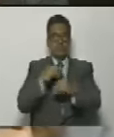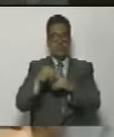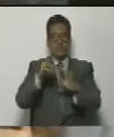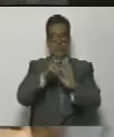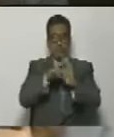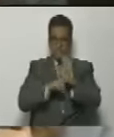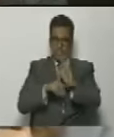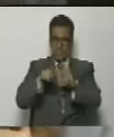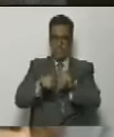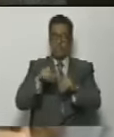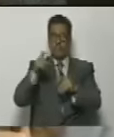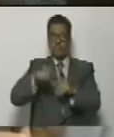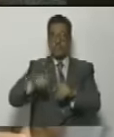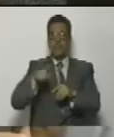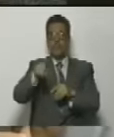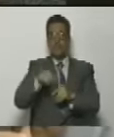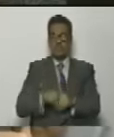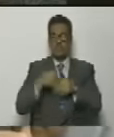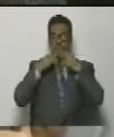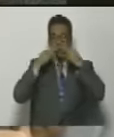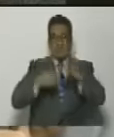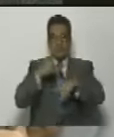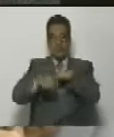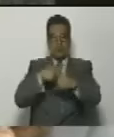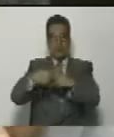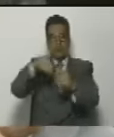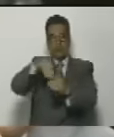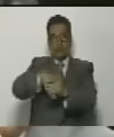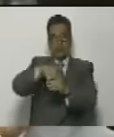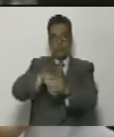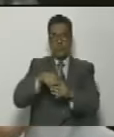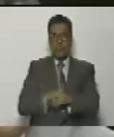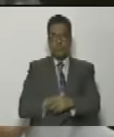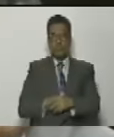de cada uno de los requerimientos para garantizar un proceso electoral